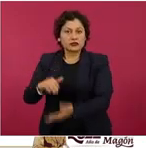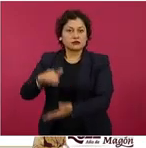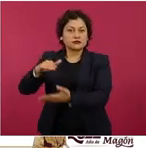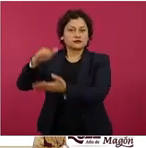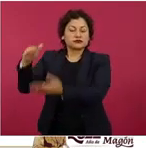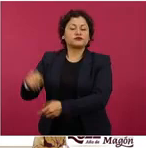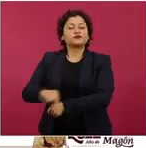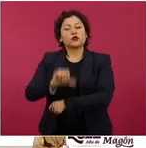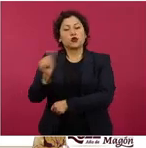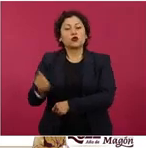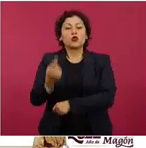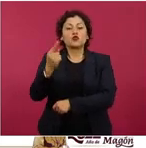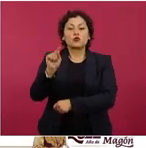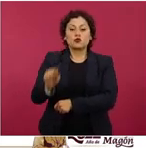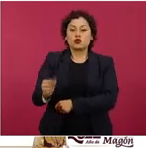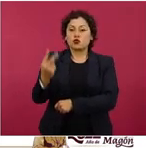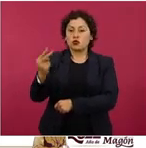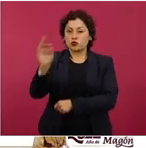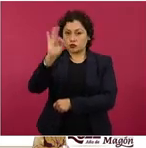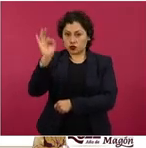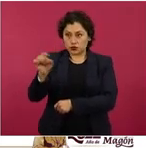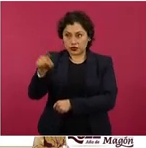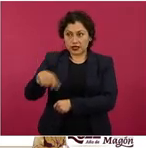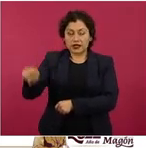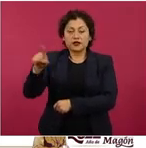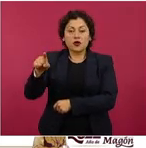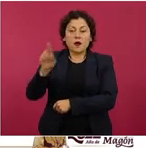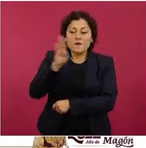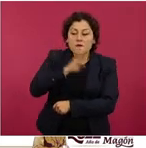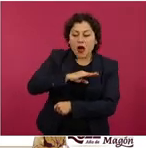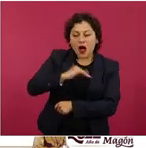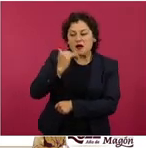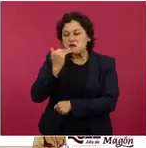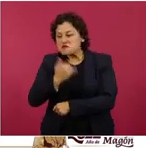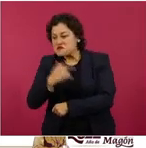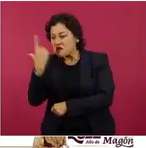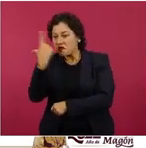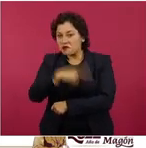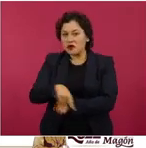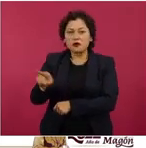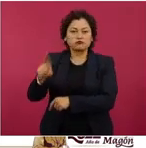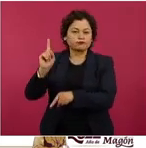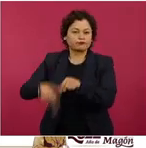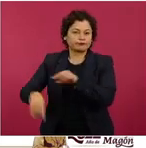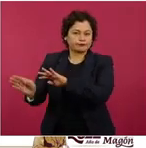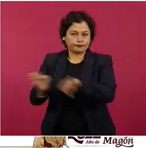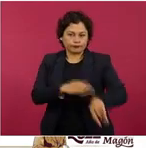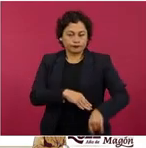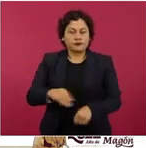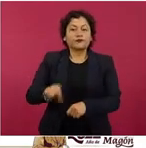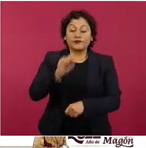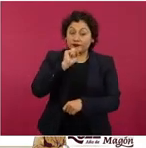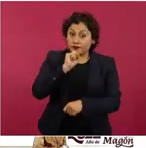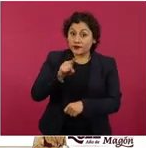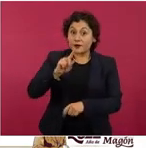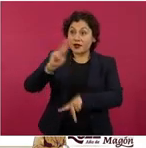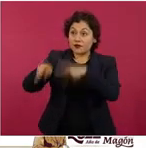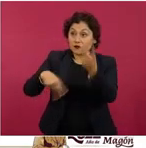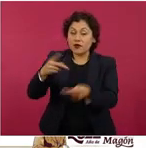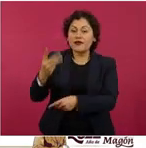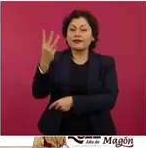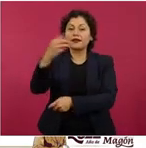cilindros en mal estado que fueron retirados del mercado, pero también nos encontramos con 3 negativas a ser